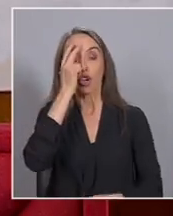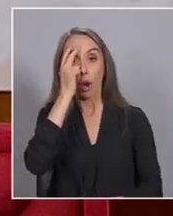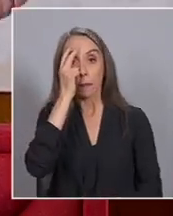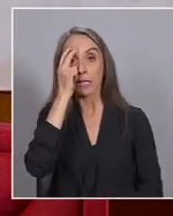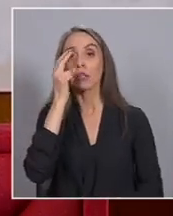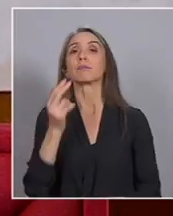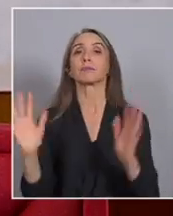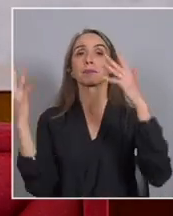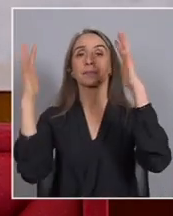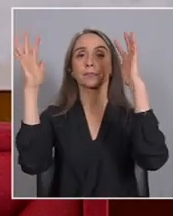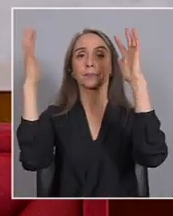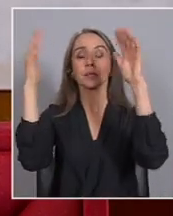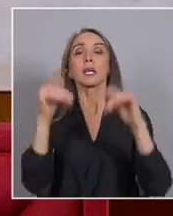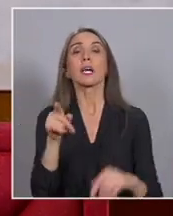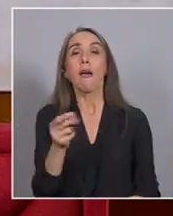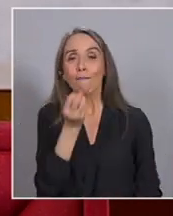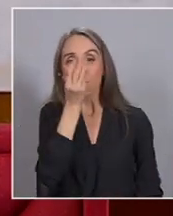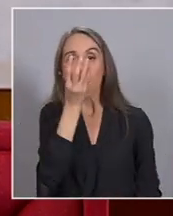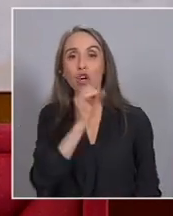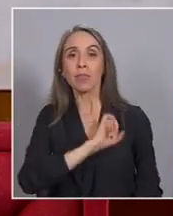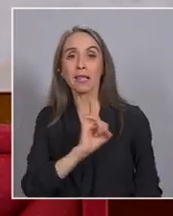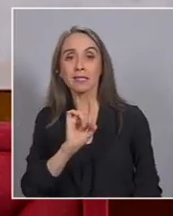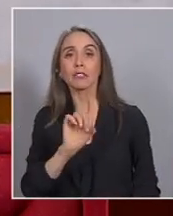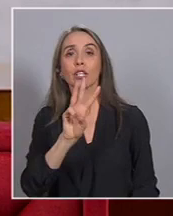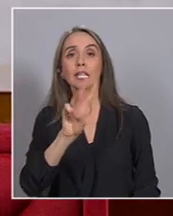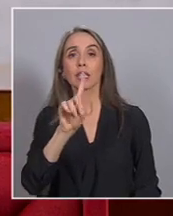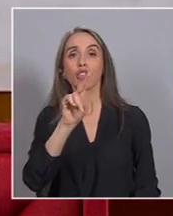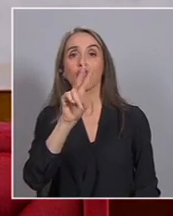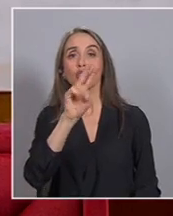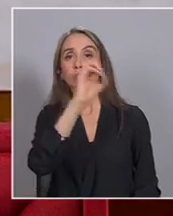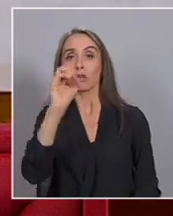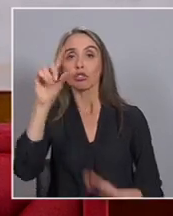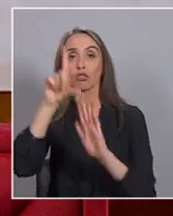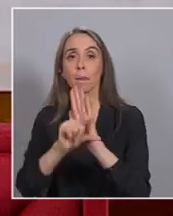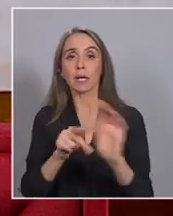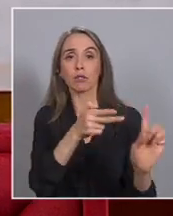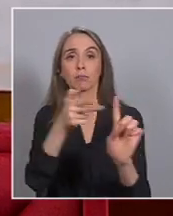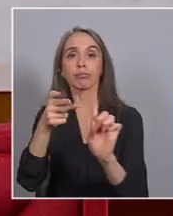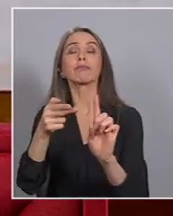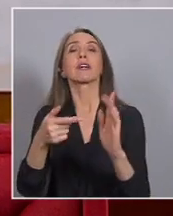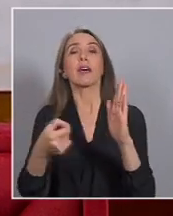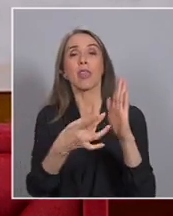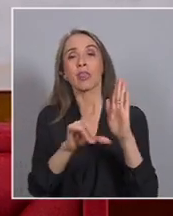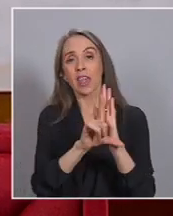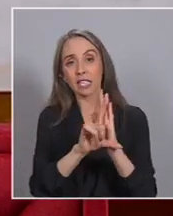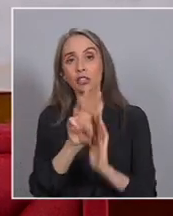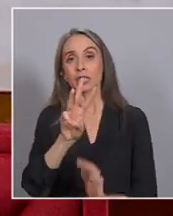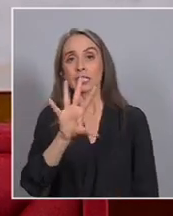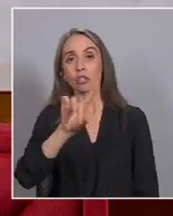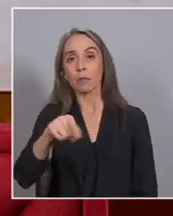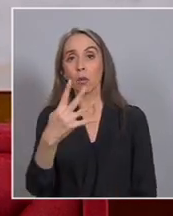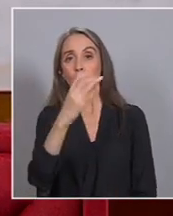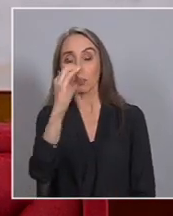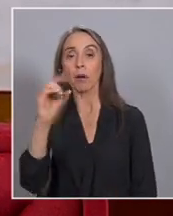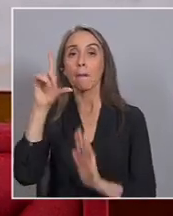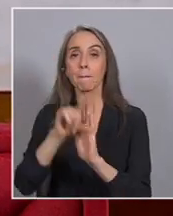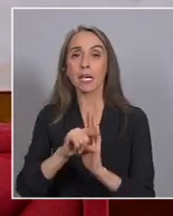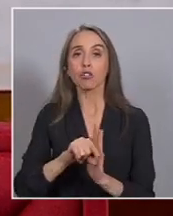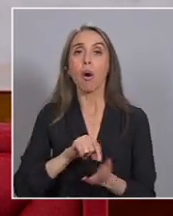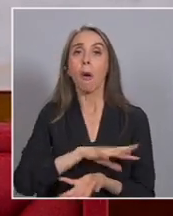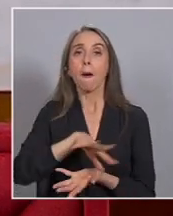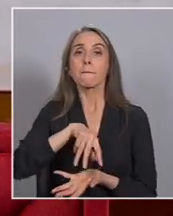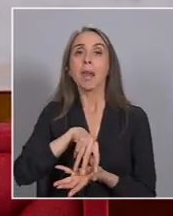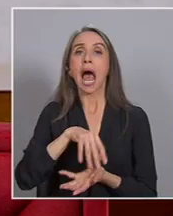En la Florida, disminución de un 32% de delitos y un 35,4% también en la plaza de